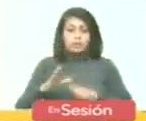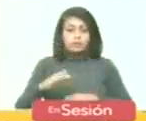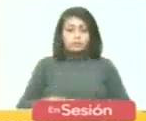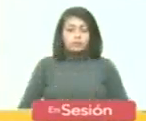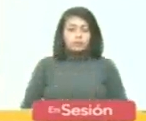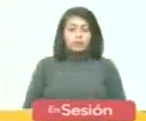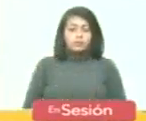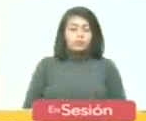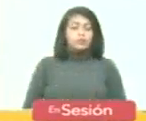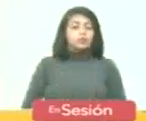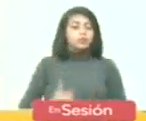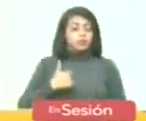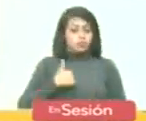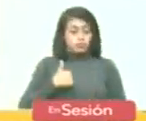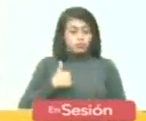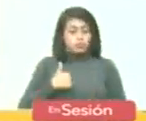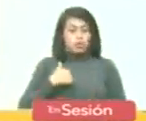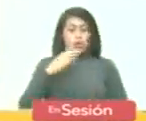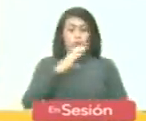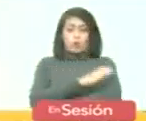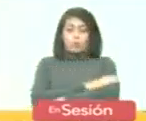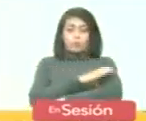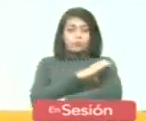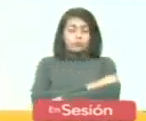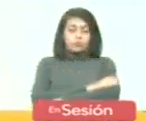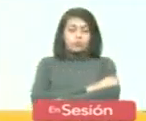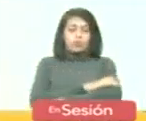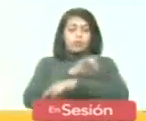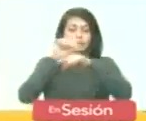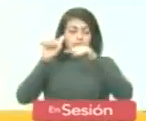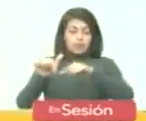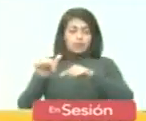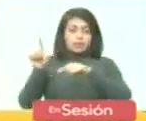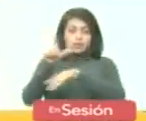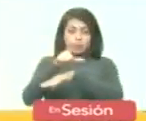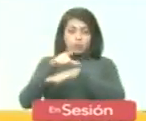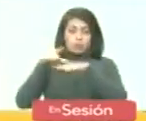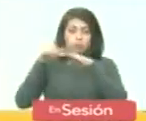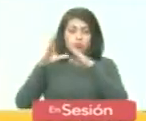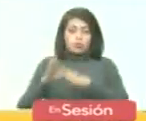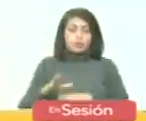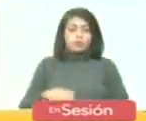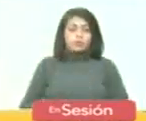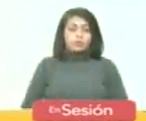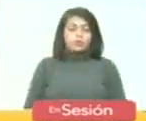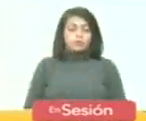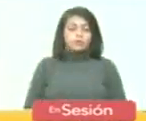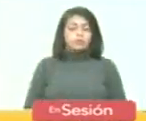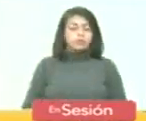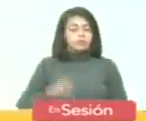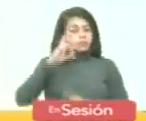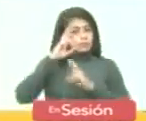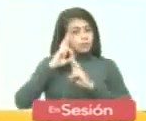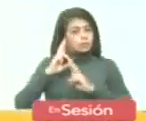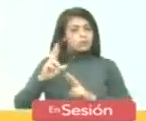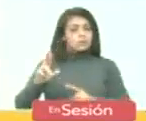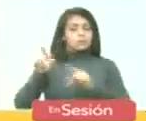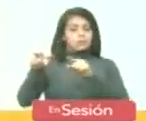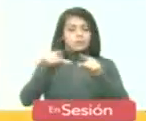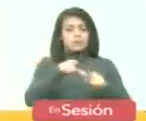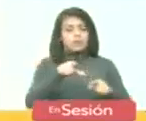Soy opositor de este gobierno. respeto la posición